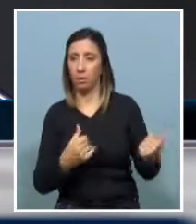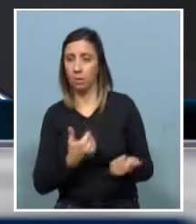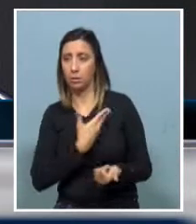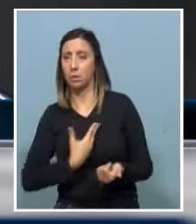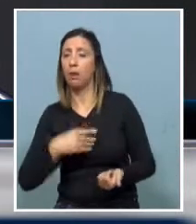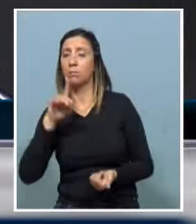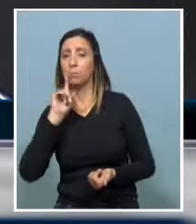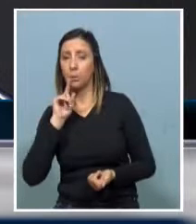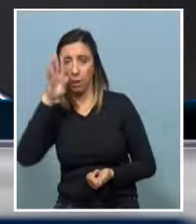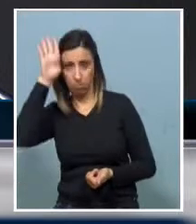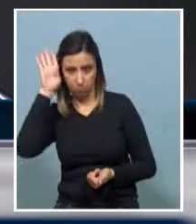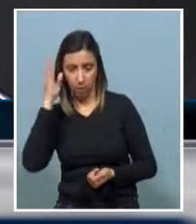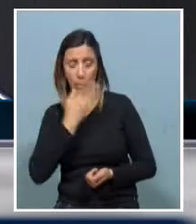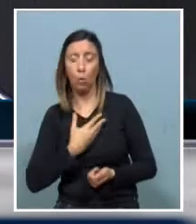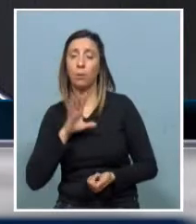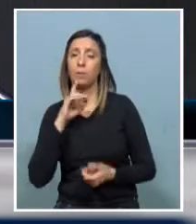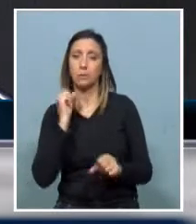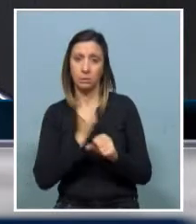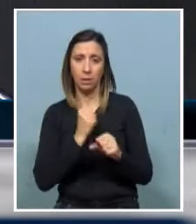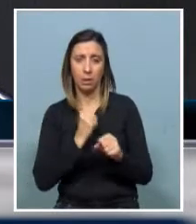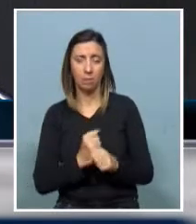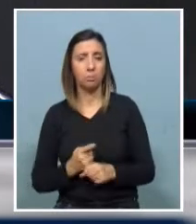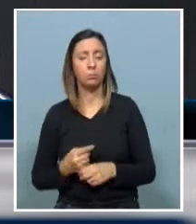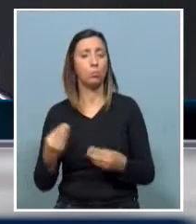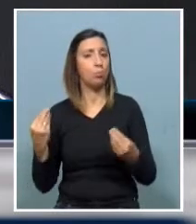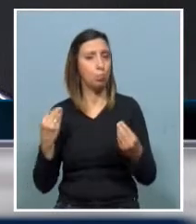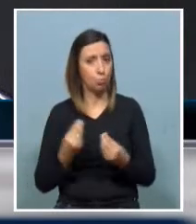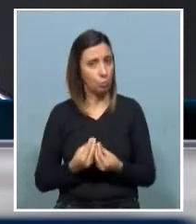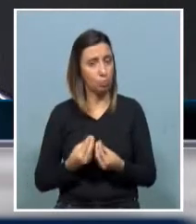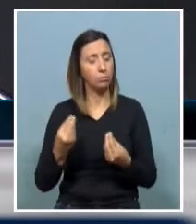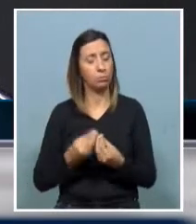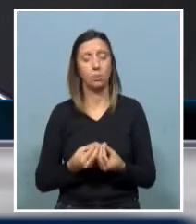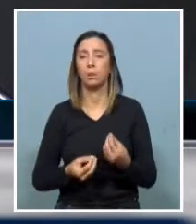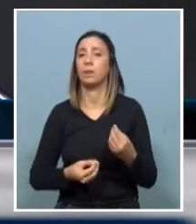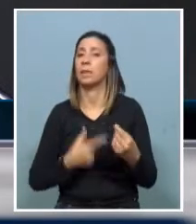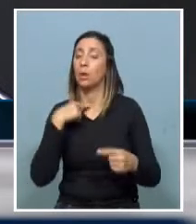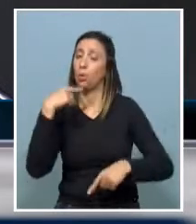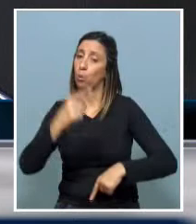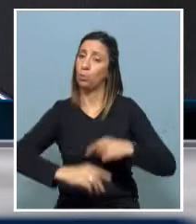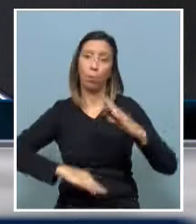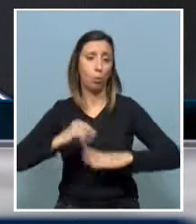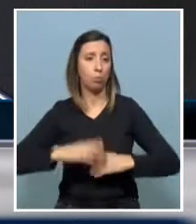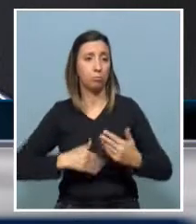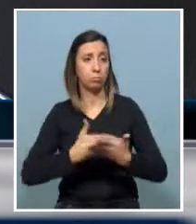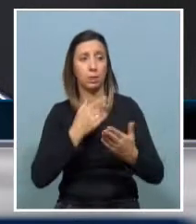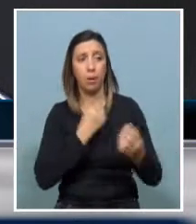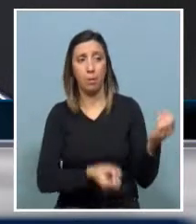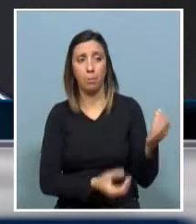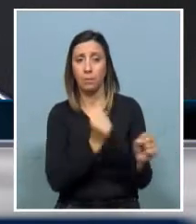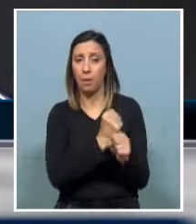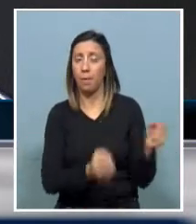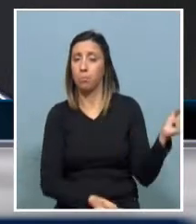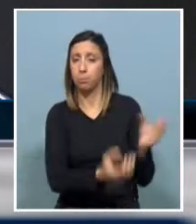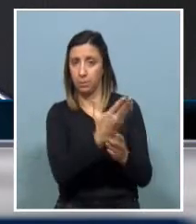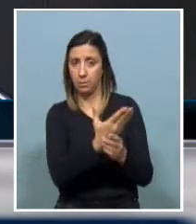Alberto Rodríguez A. El gobierno de la provincia está trabajando muy fuerte en lo que es mantener el ritmo de obra y de generación de empleo